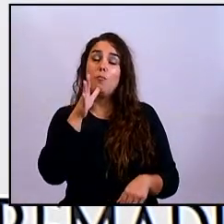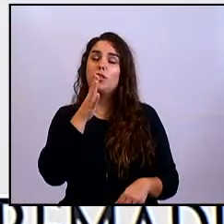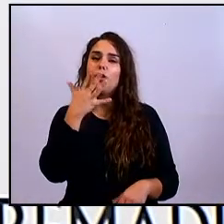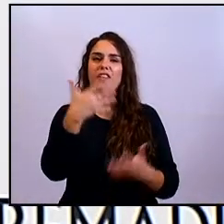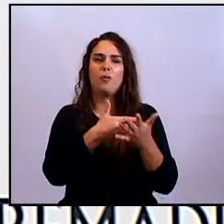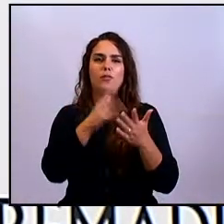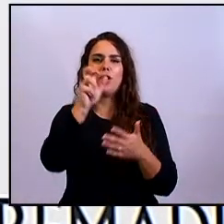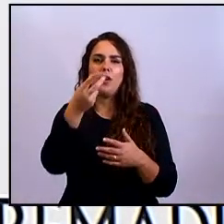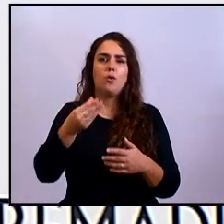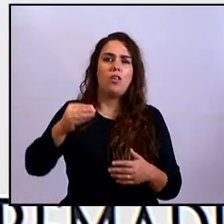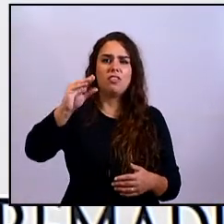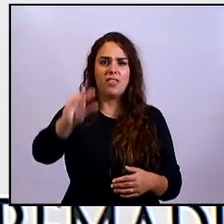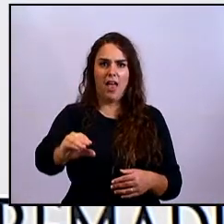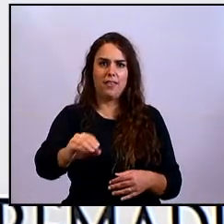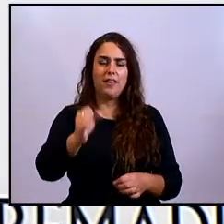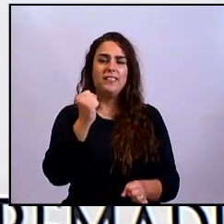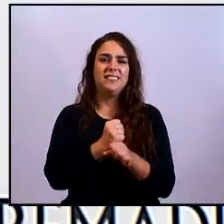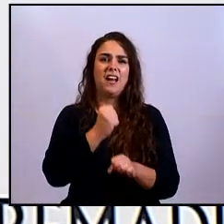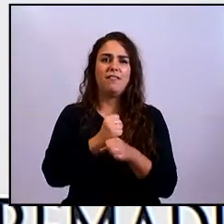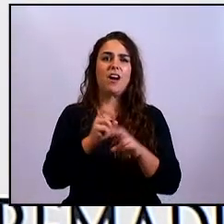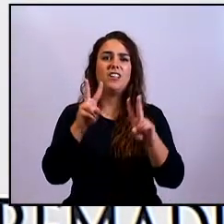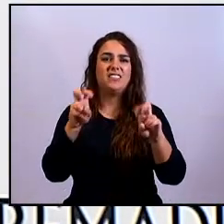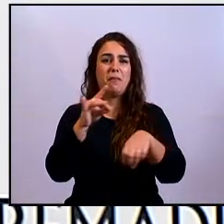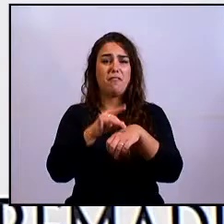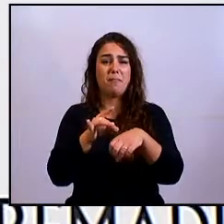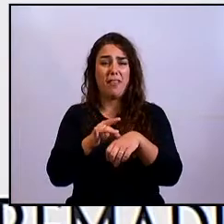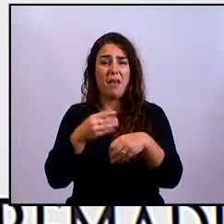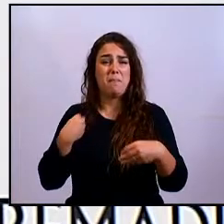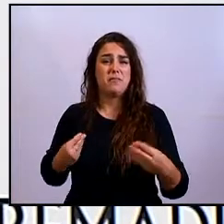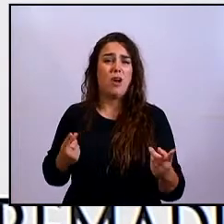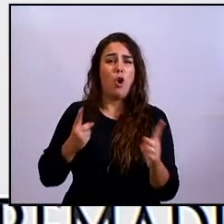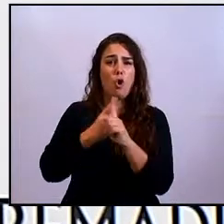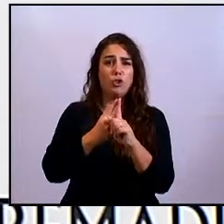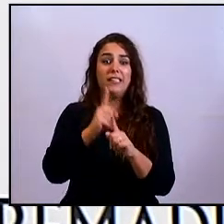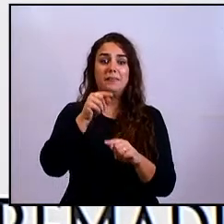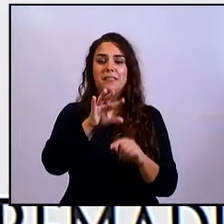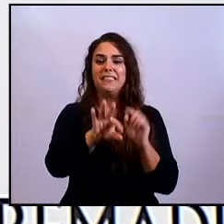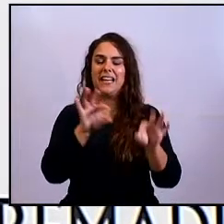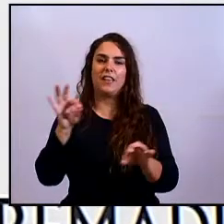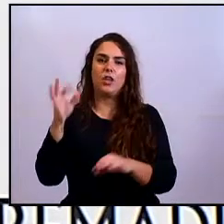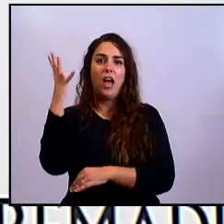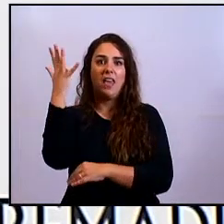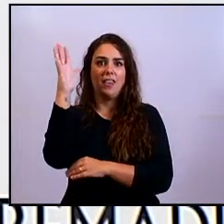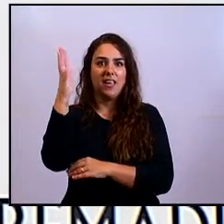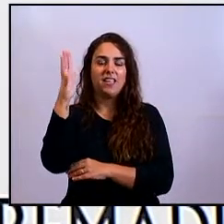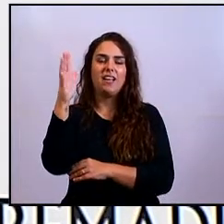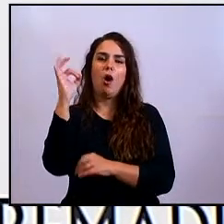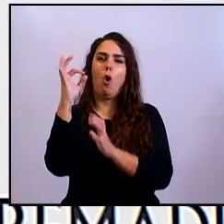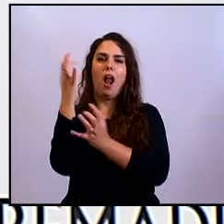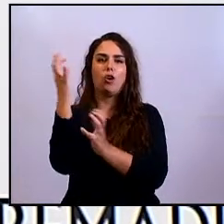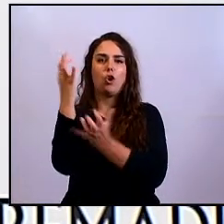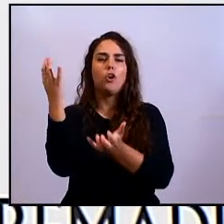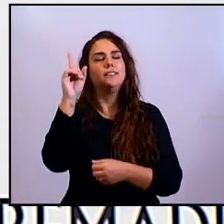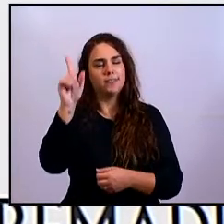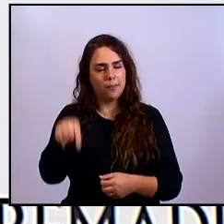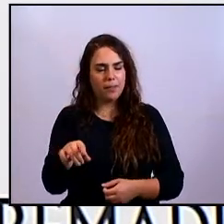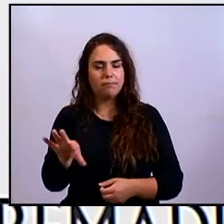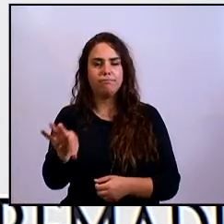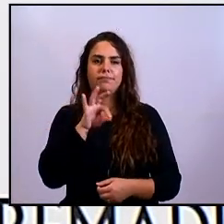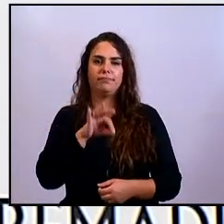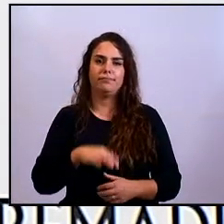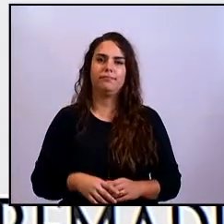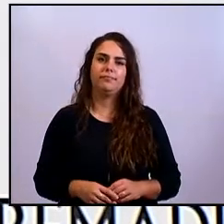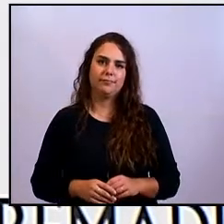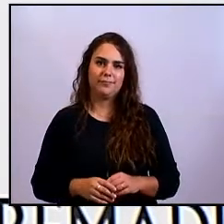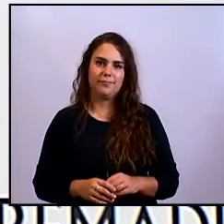millones de euros trabajos de lucha contra la seca y selección genética de encinas y alcornoques resistentes.